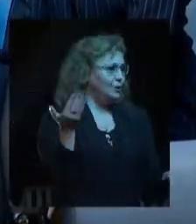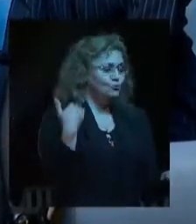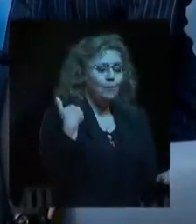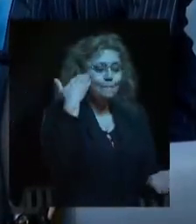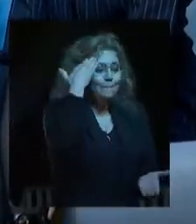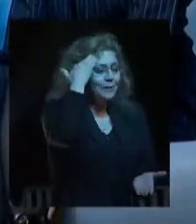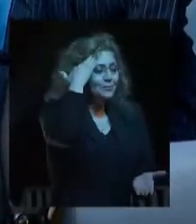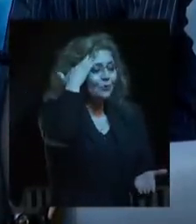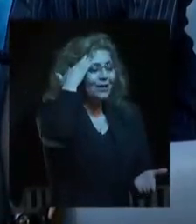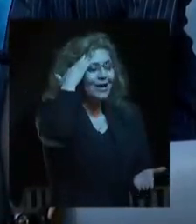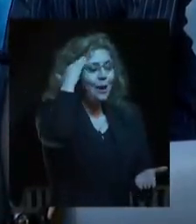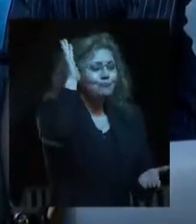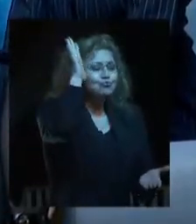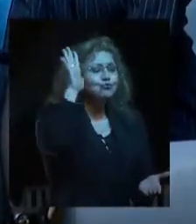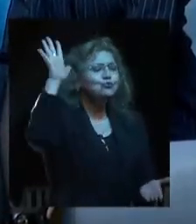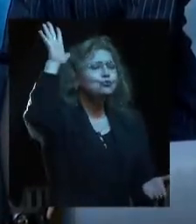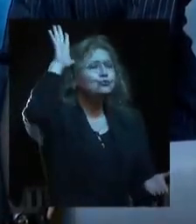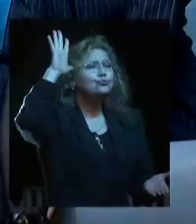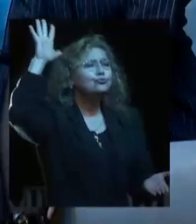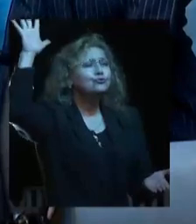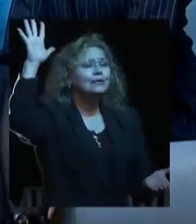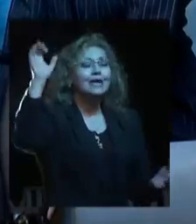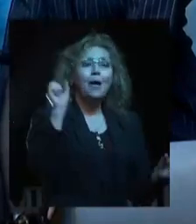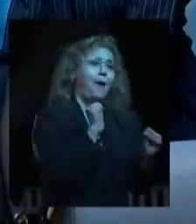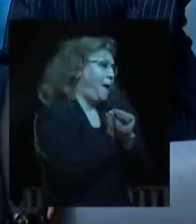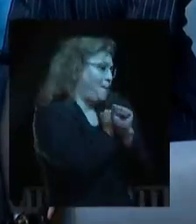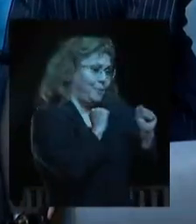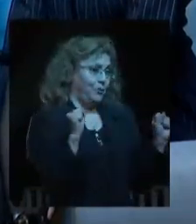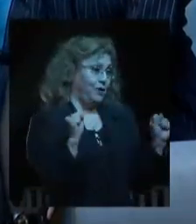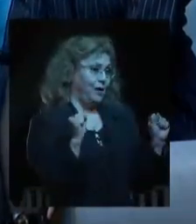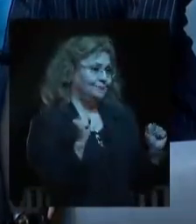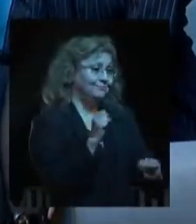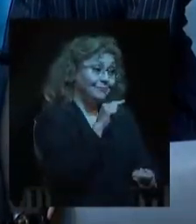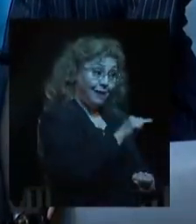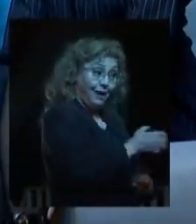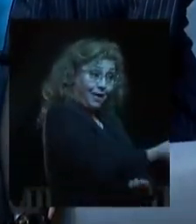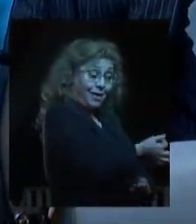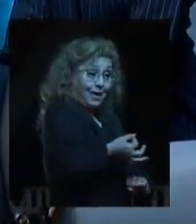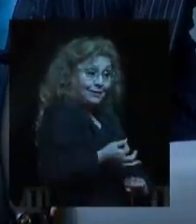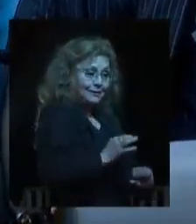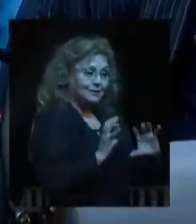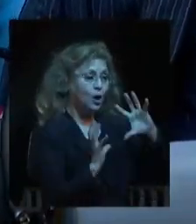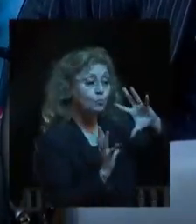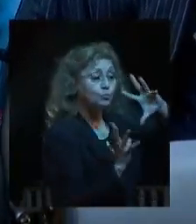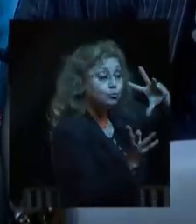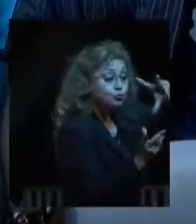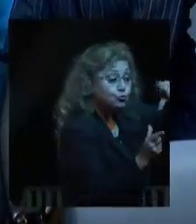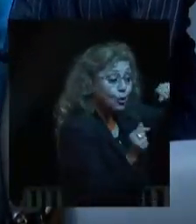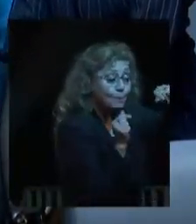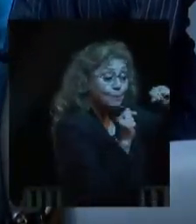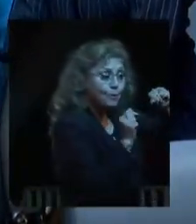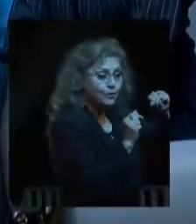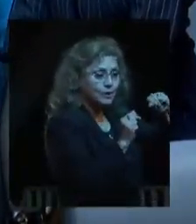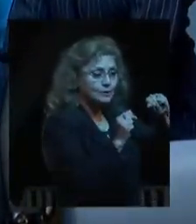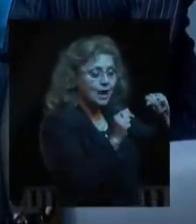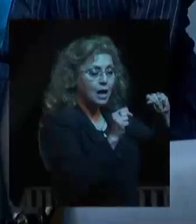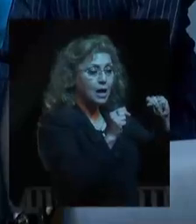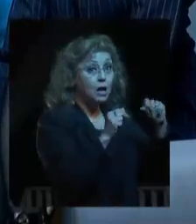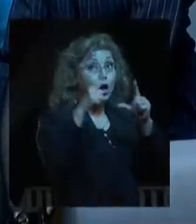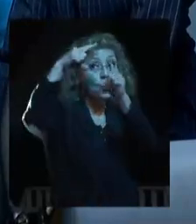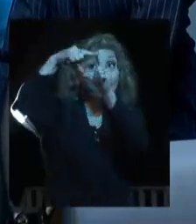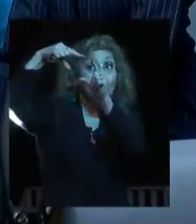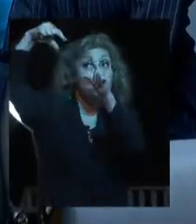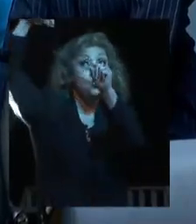él no podía diferenciar. Aristóteles decía que la tierra era una cosa y el mundo de la luna para